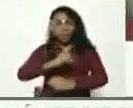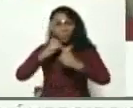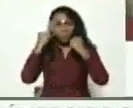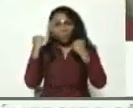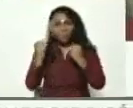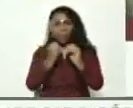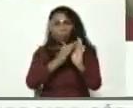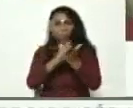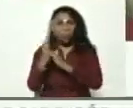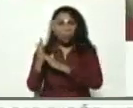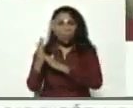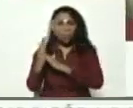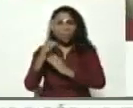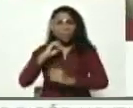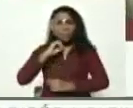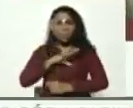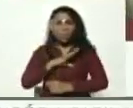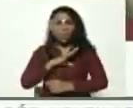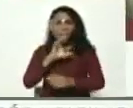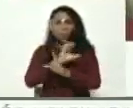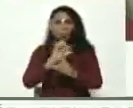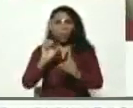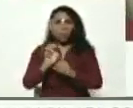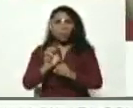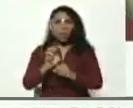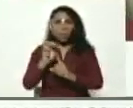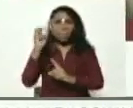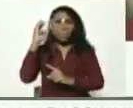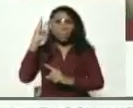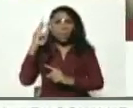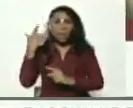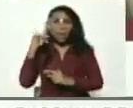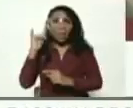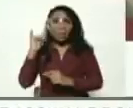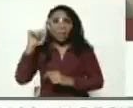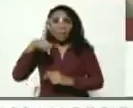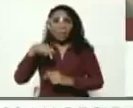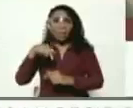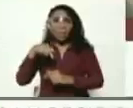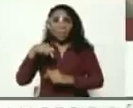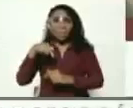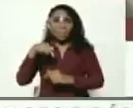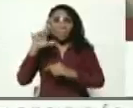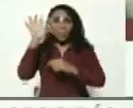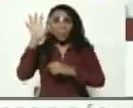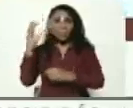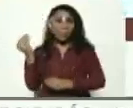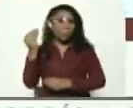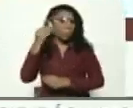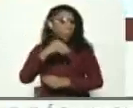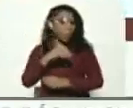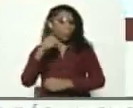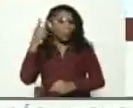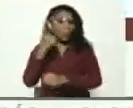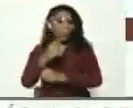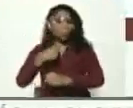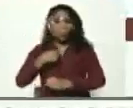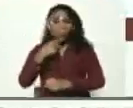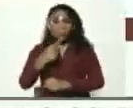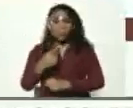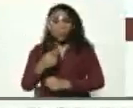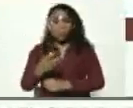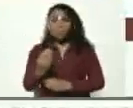de historiadores y cultores de la memoria que haya existido en el país. Además, debo decirlo con mucho